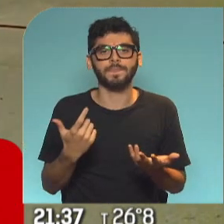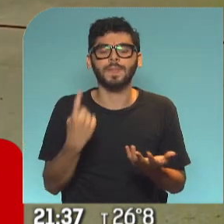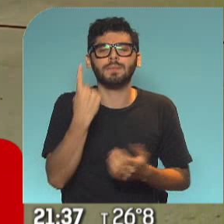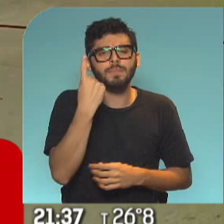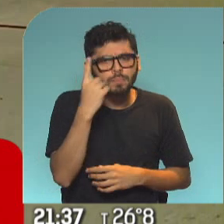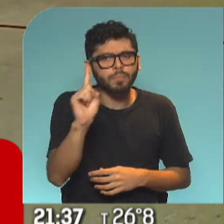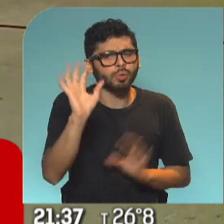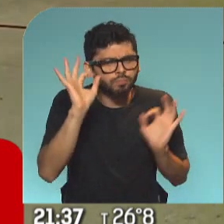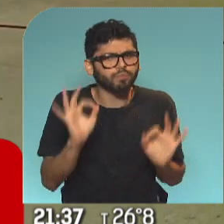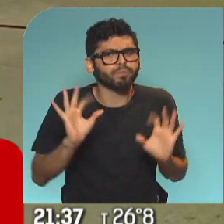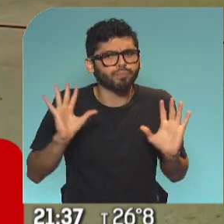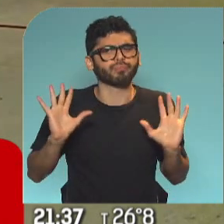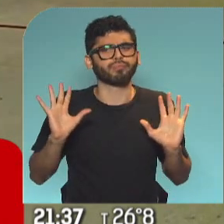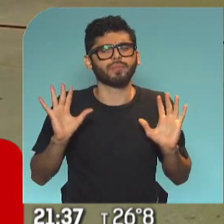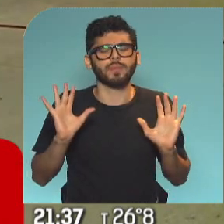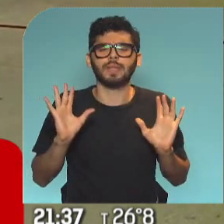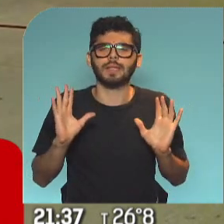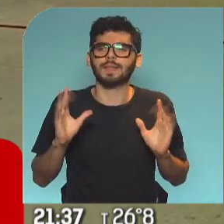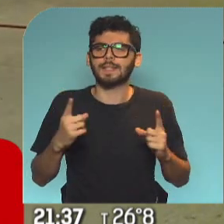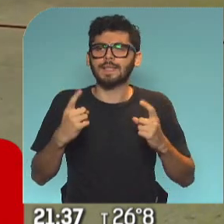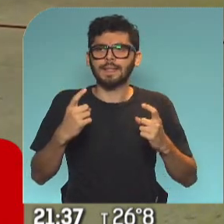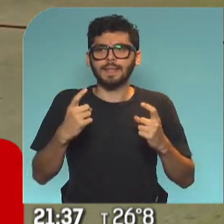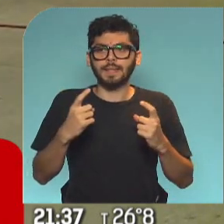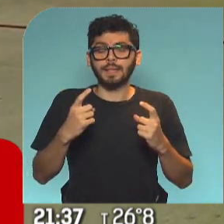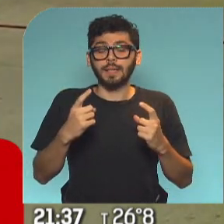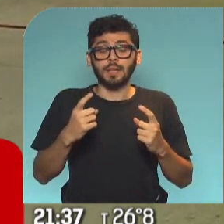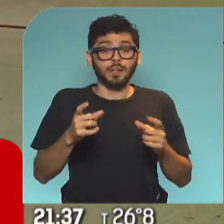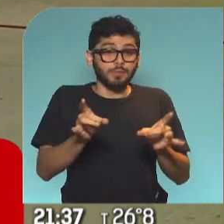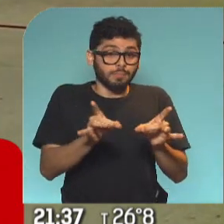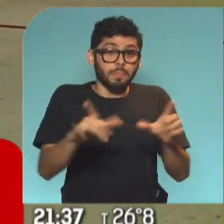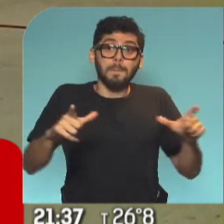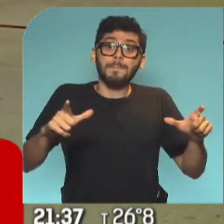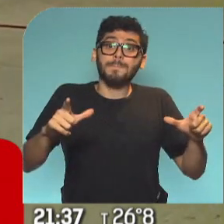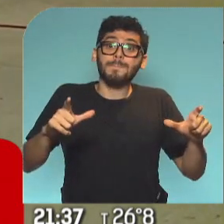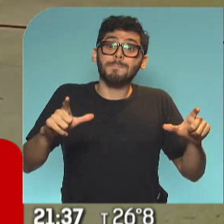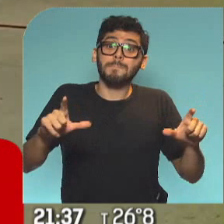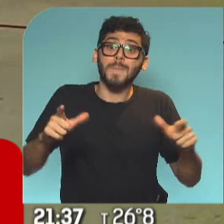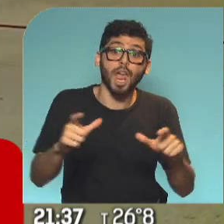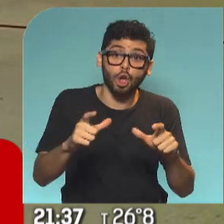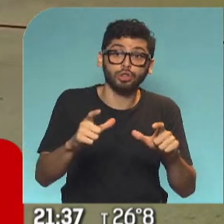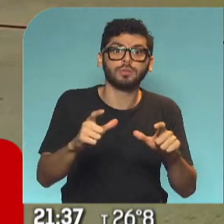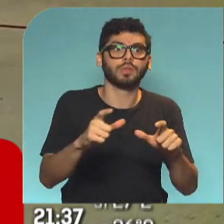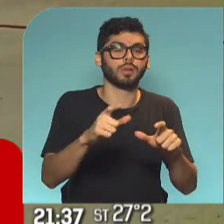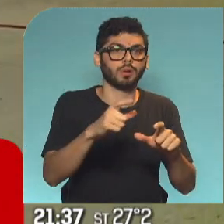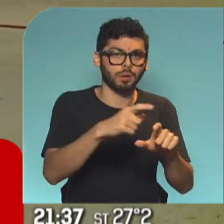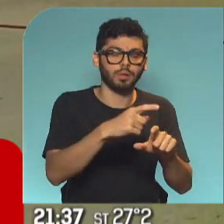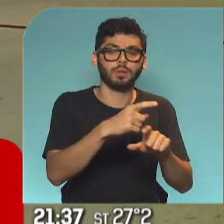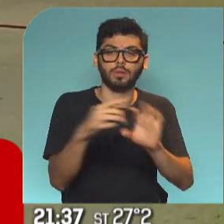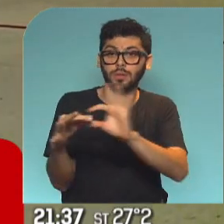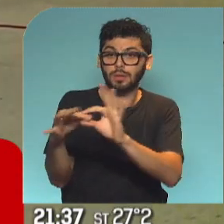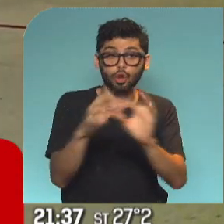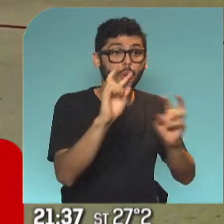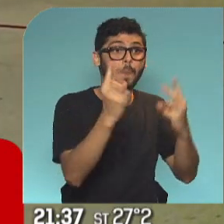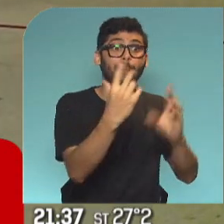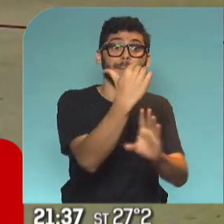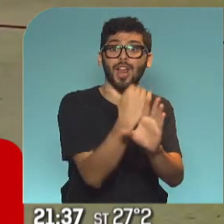haber un periodo prudencial para, en la disminución de casos, que esto empiece a estar relacionado con la disminución